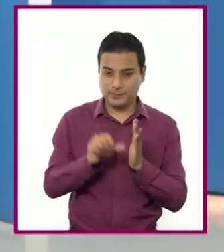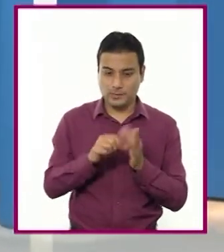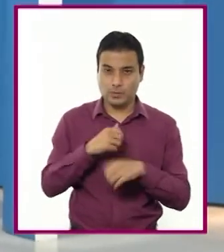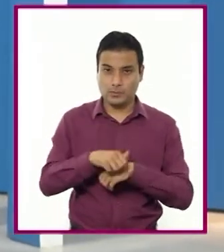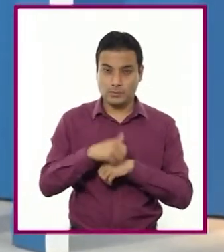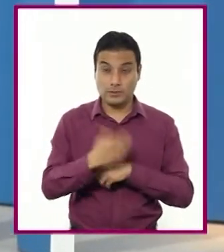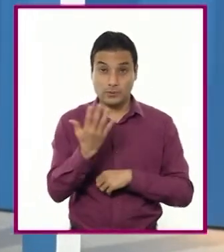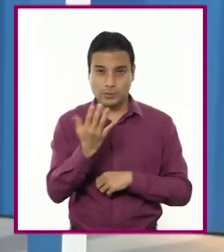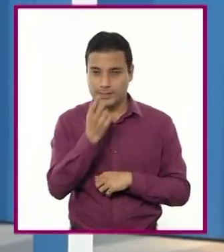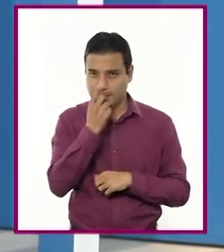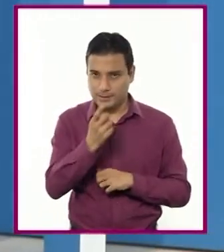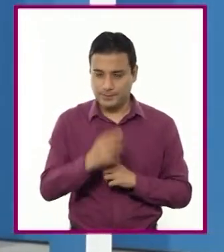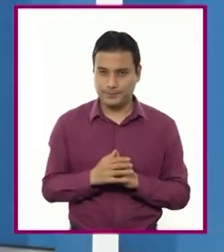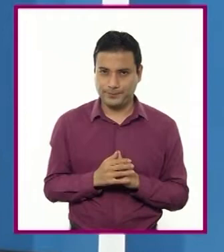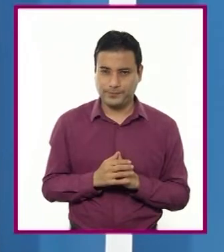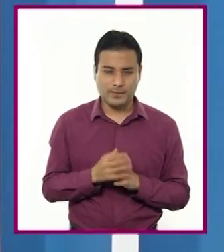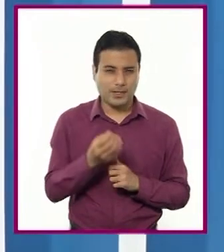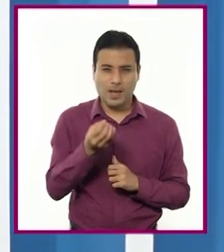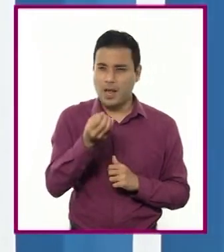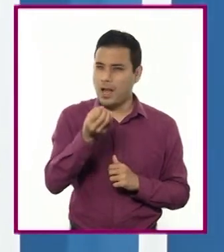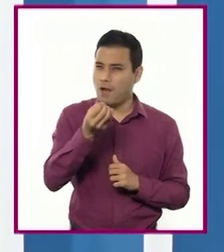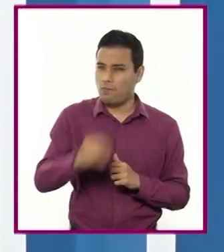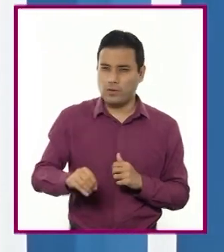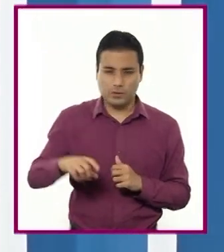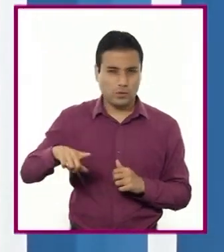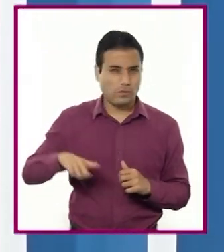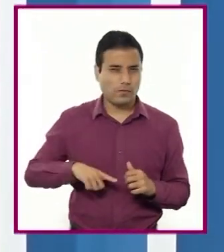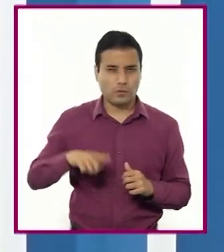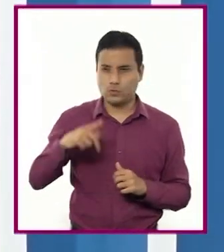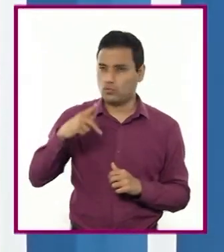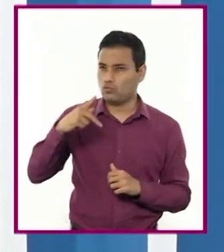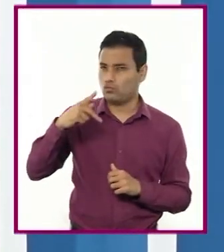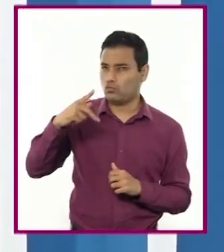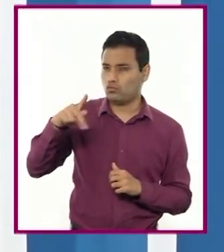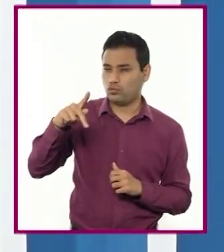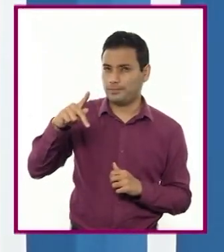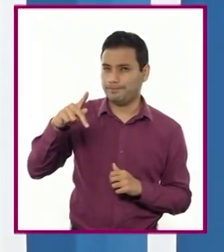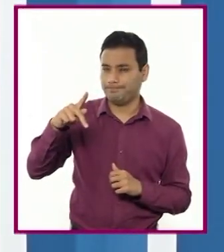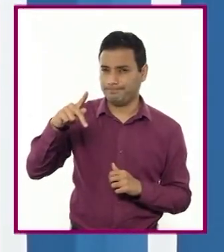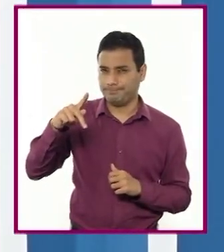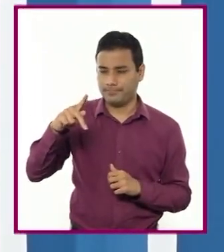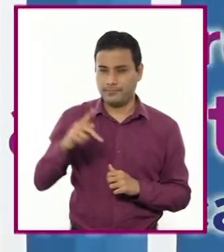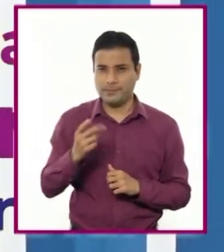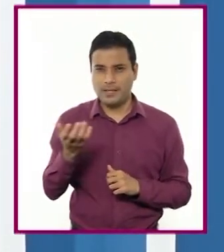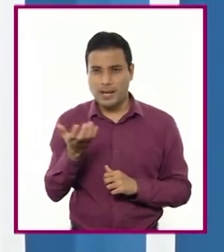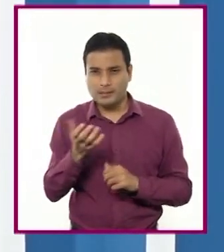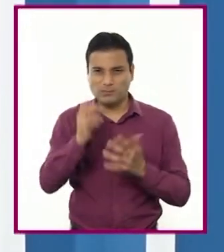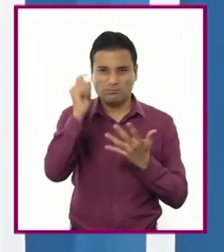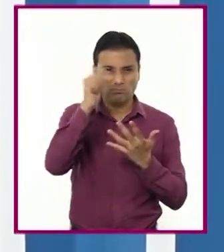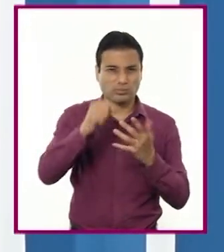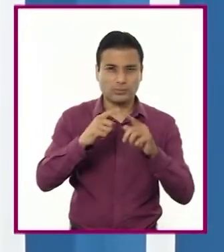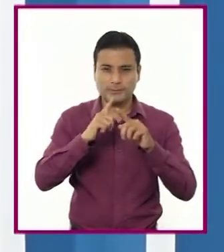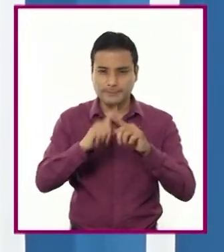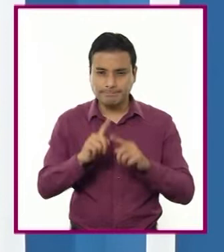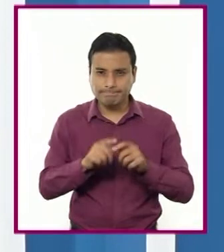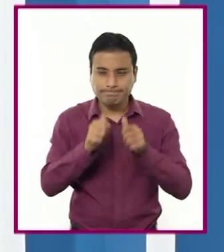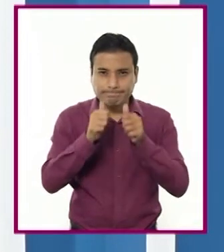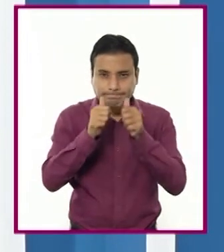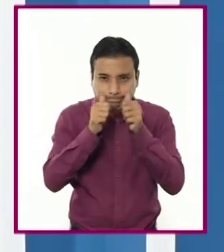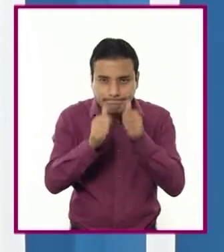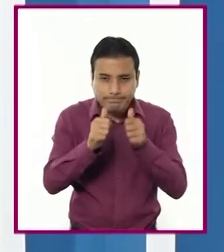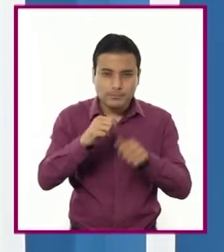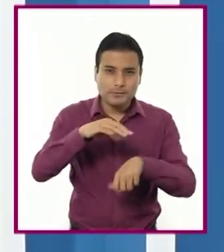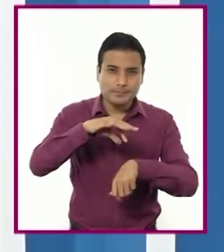50, se establece que es obligación del Estado mexicano poner en práctica acciones como prestar asistencia